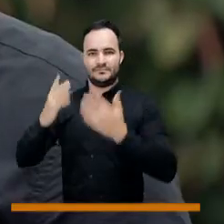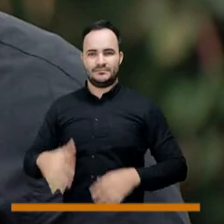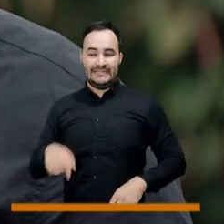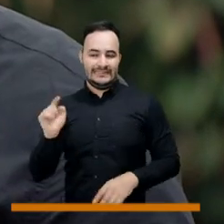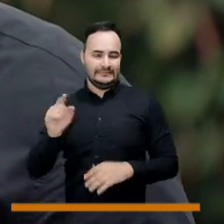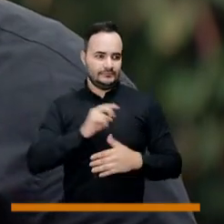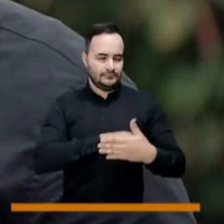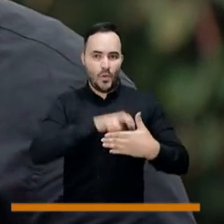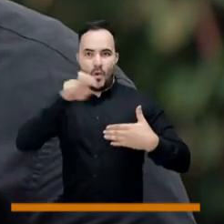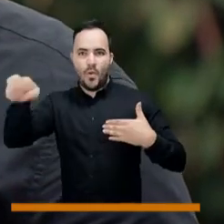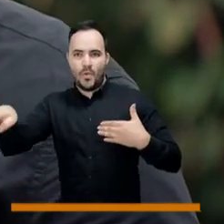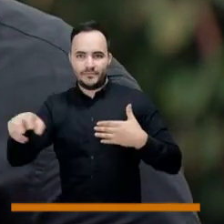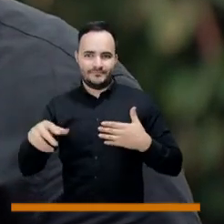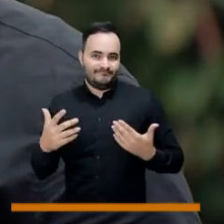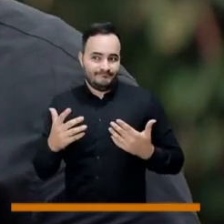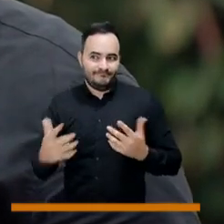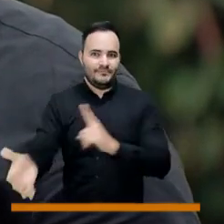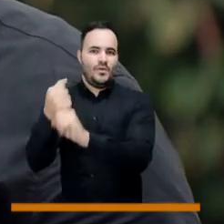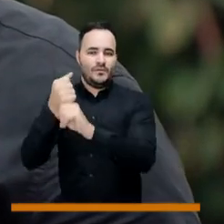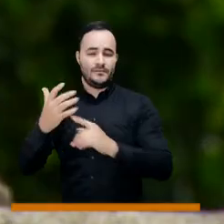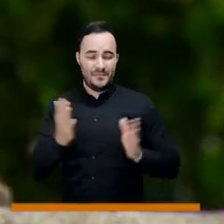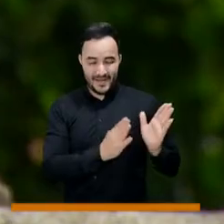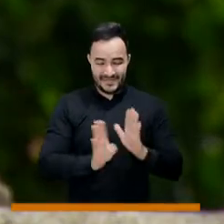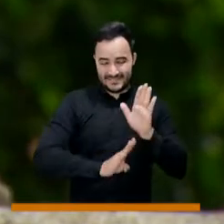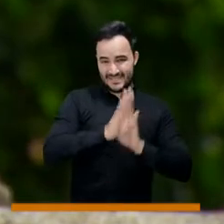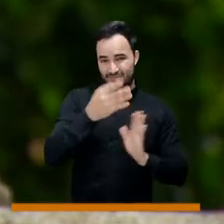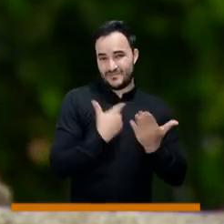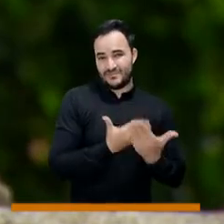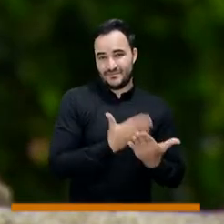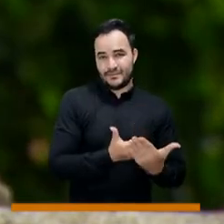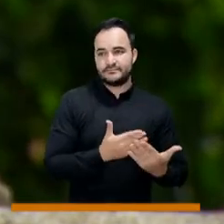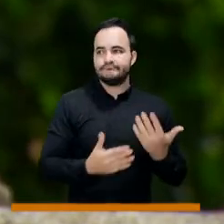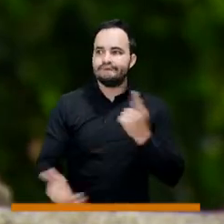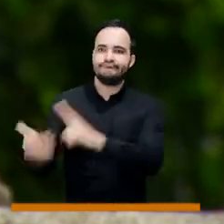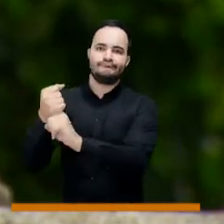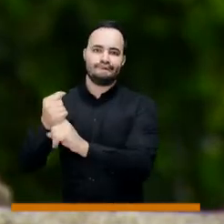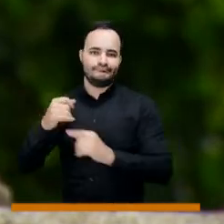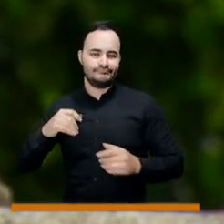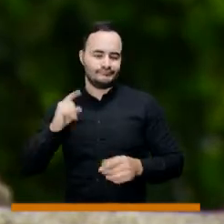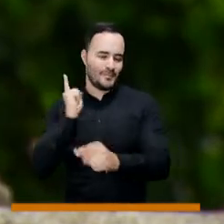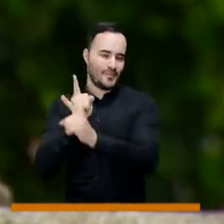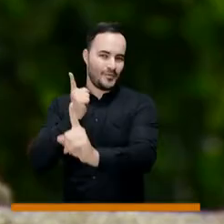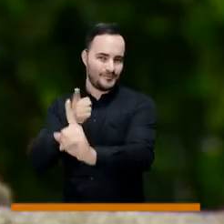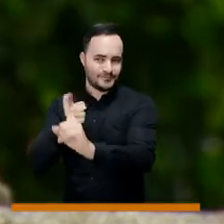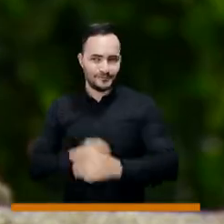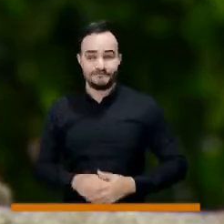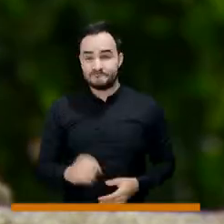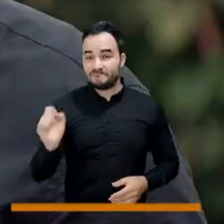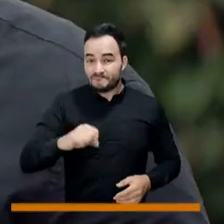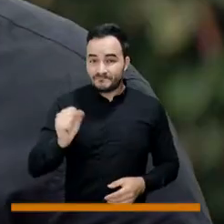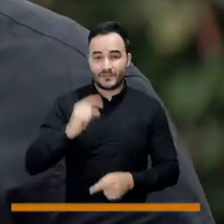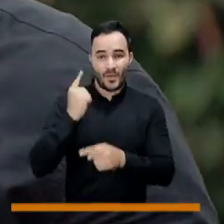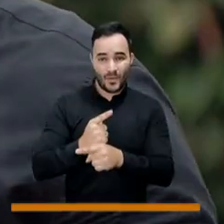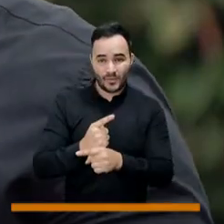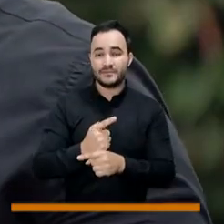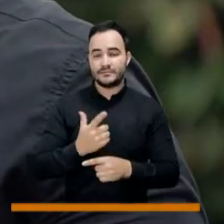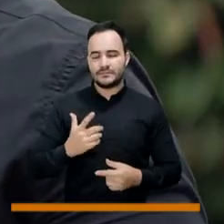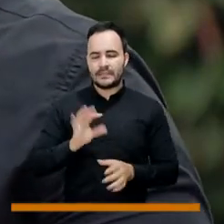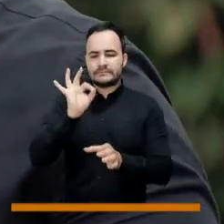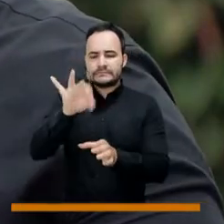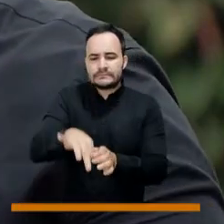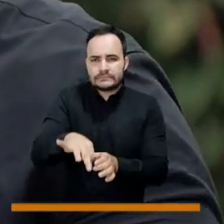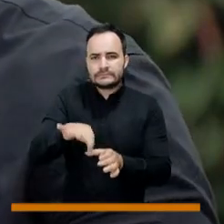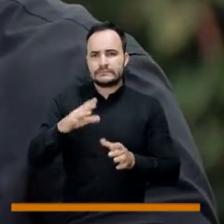verdaderamente en el valle del software más allá de lo que quedó planteado en el plan de desarrollo y poderlo transformar a una realidad. Sí,